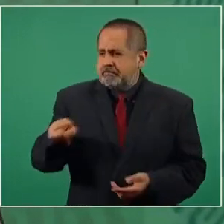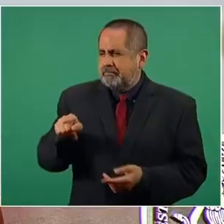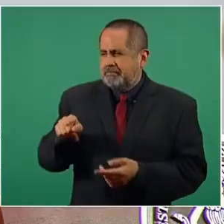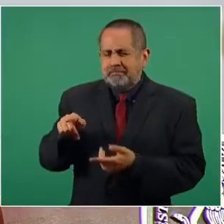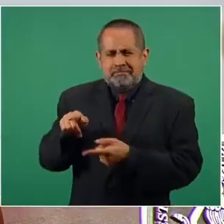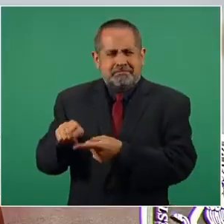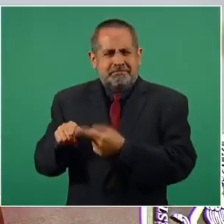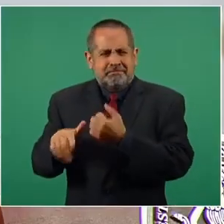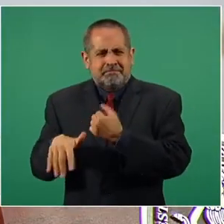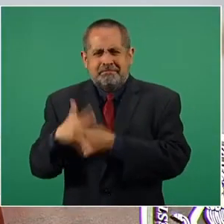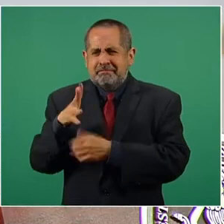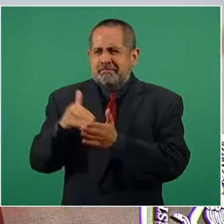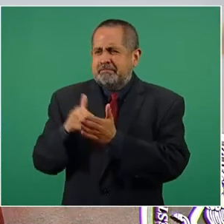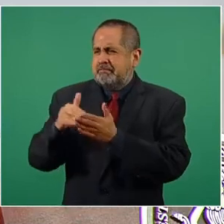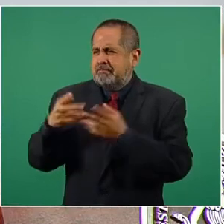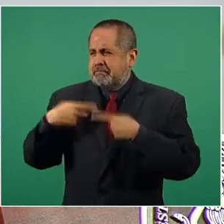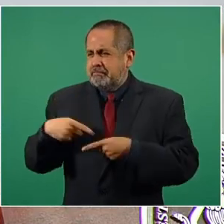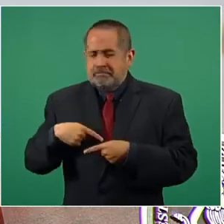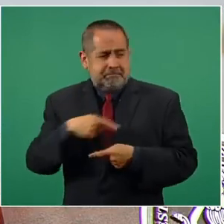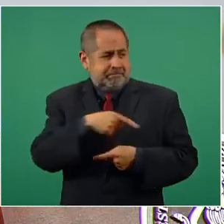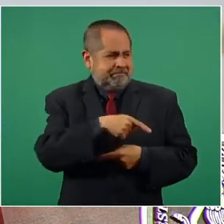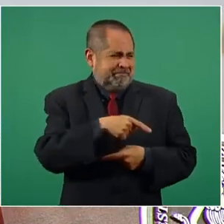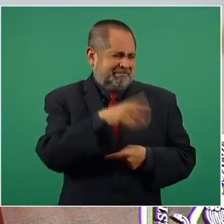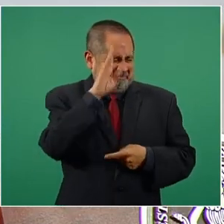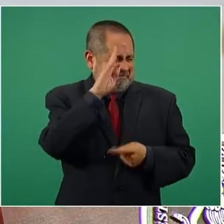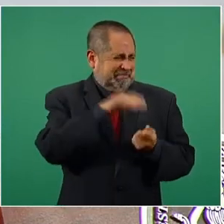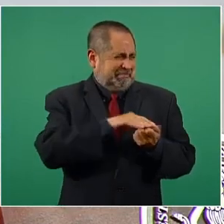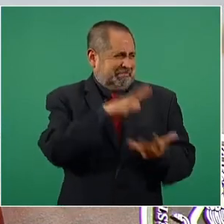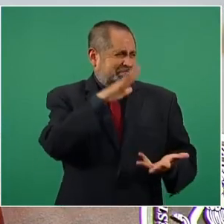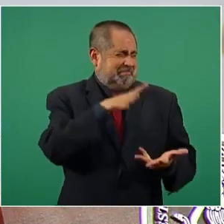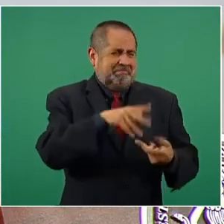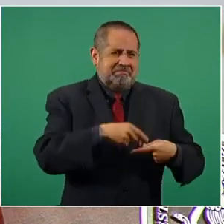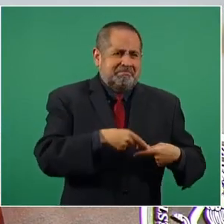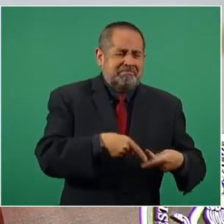15 millones de habitantes.